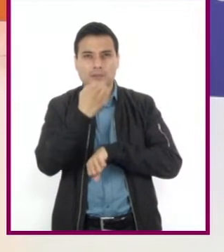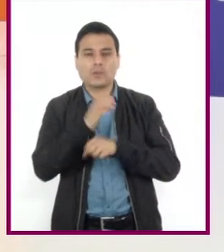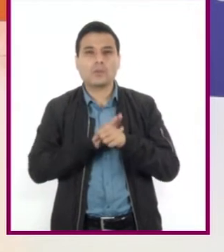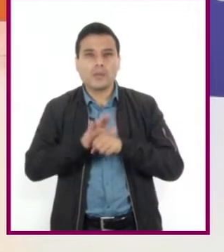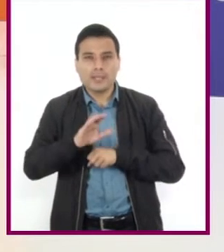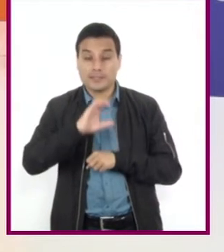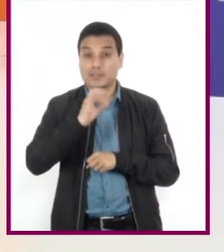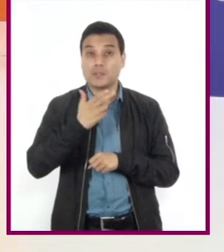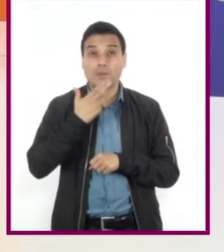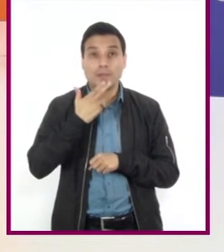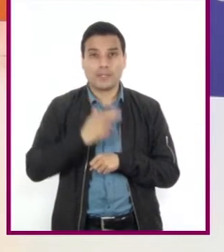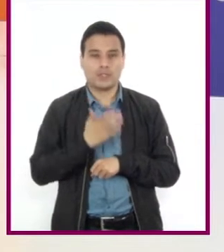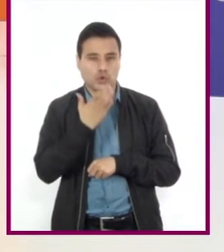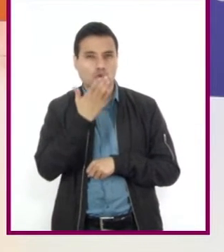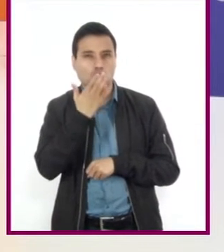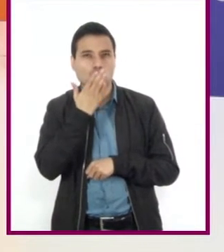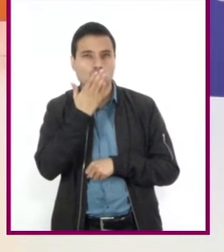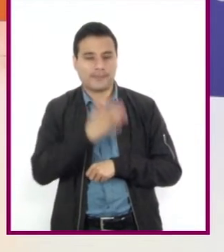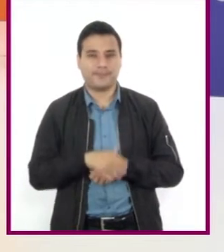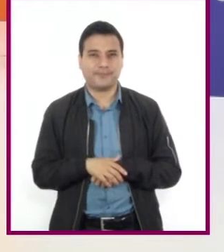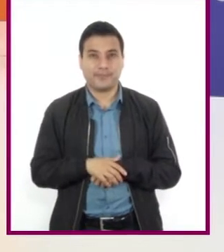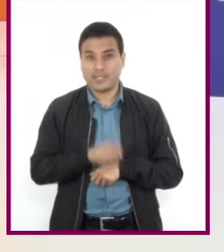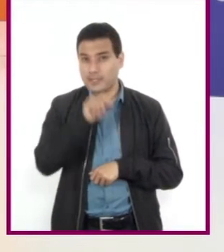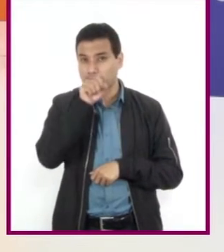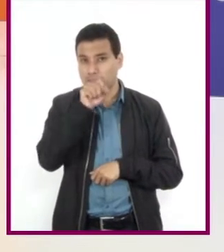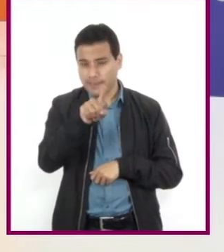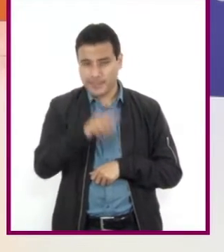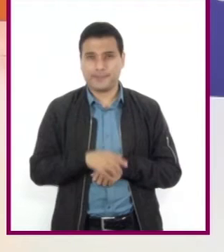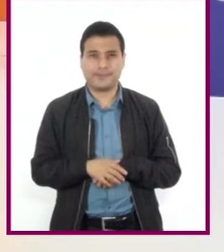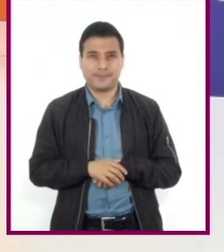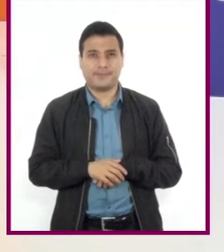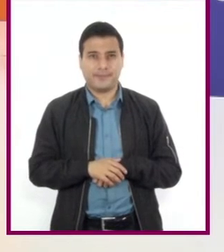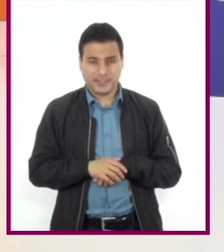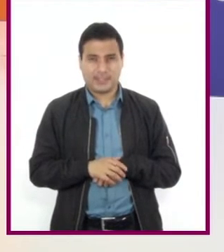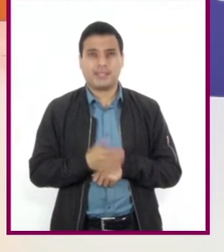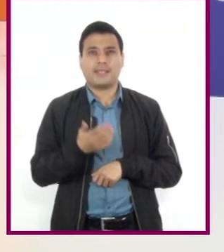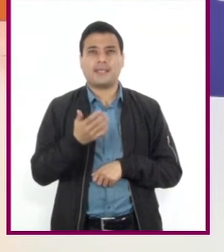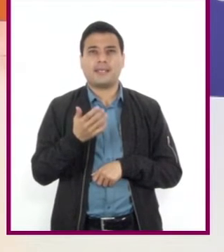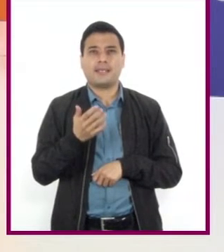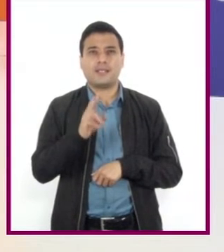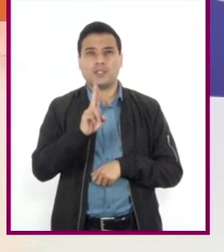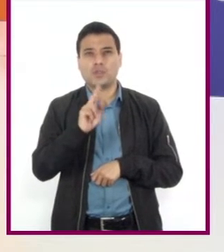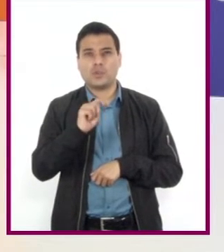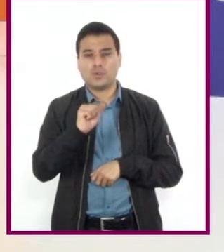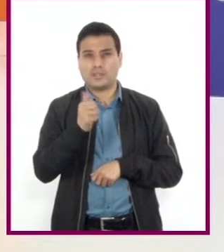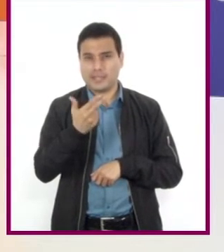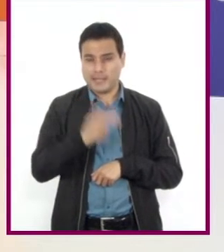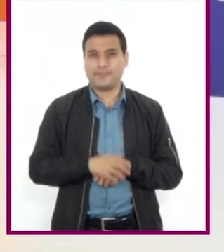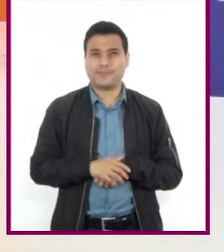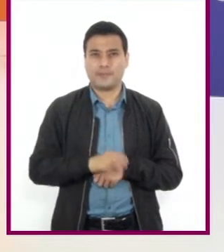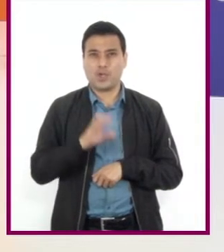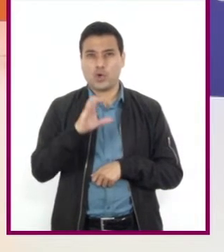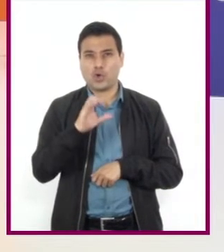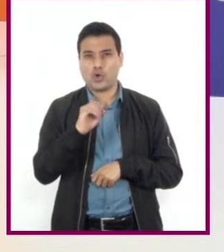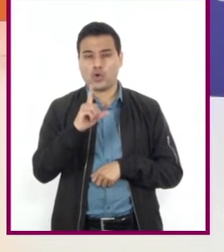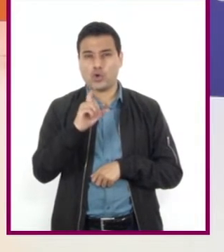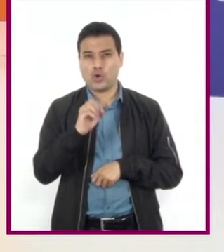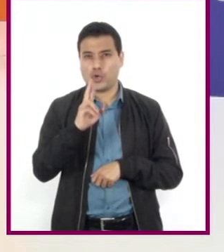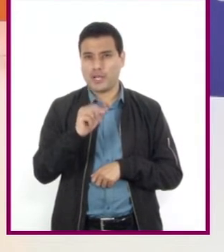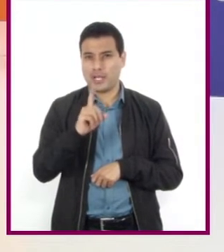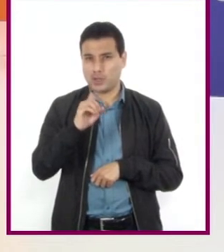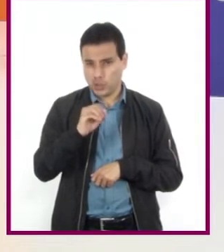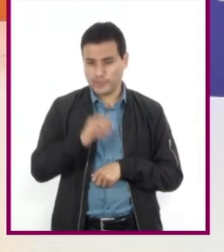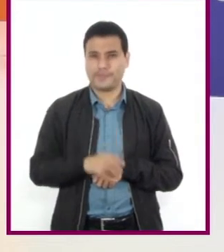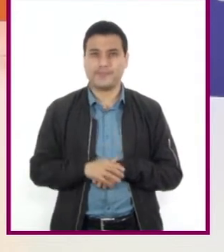de Chihuahua y Sonora, así como de Arizona, Utah, Nuevo México, Colorado, Nevada y California